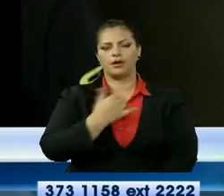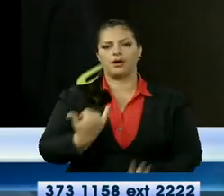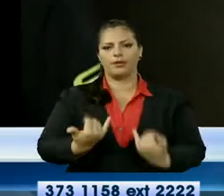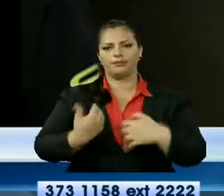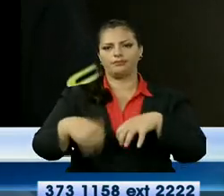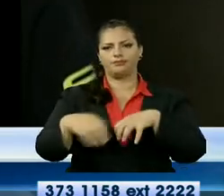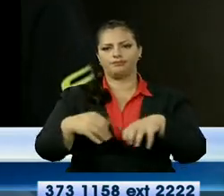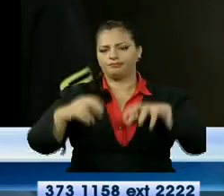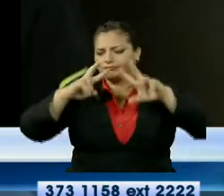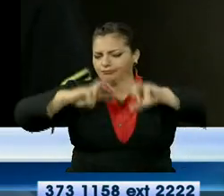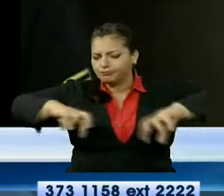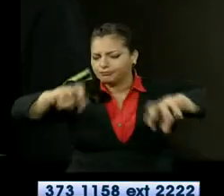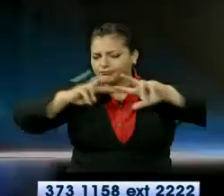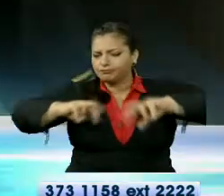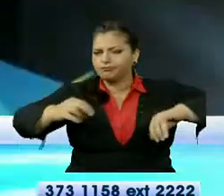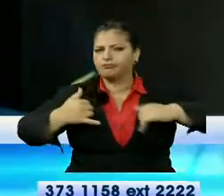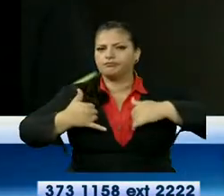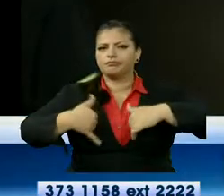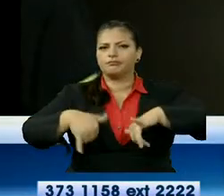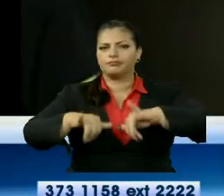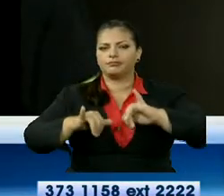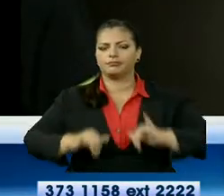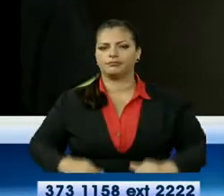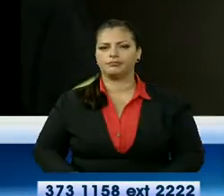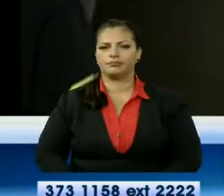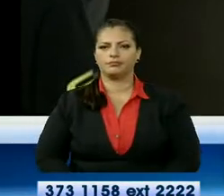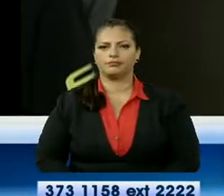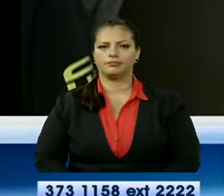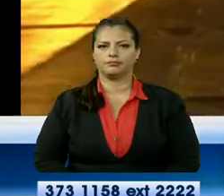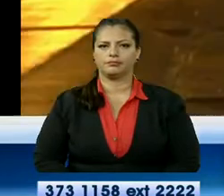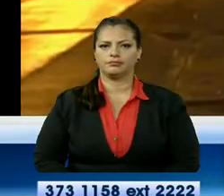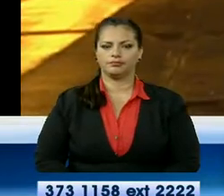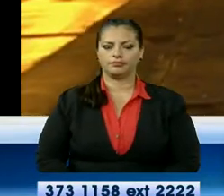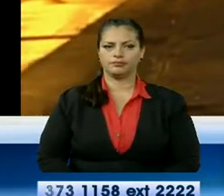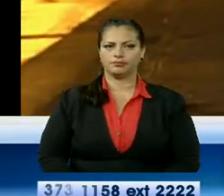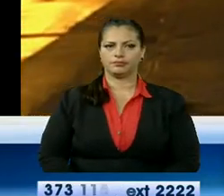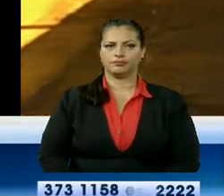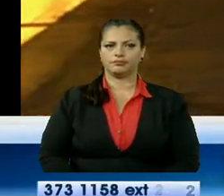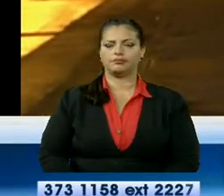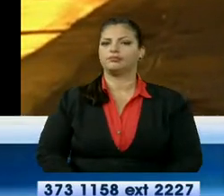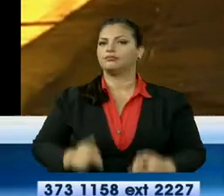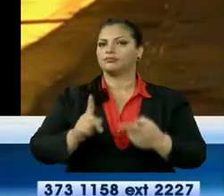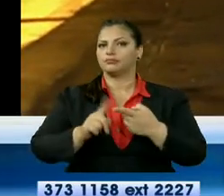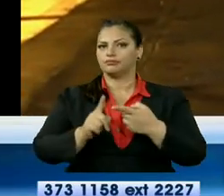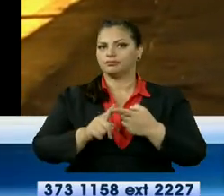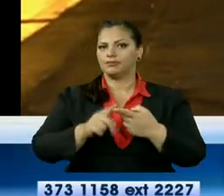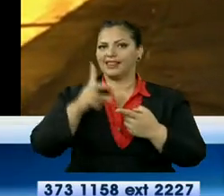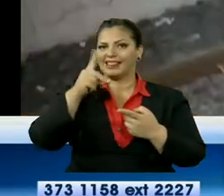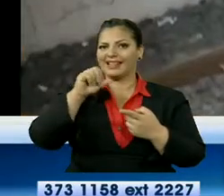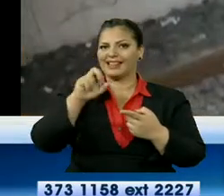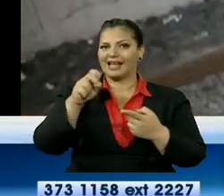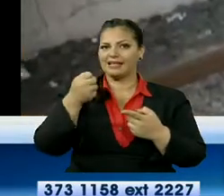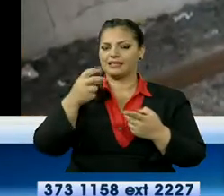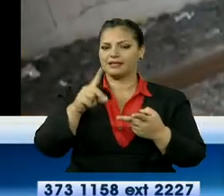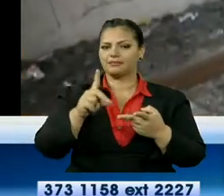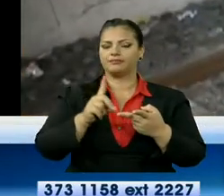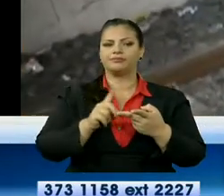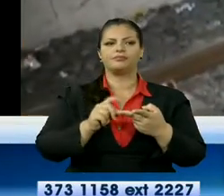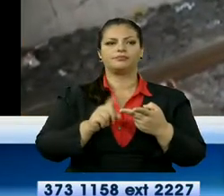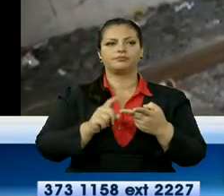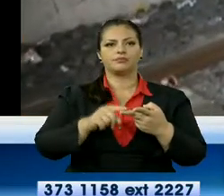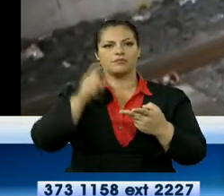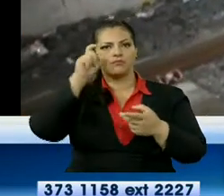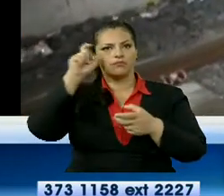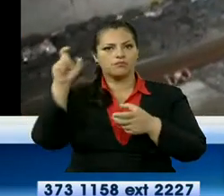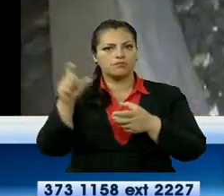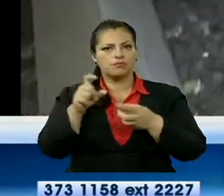con la investigación. Es lo único que les podemos manifestar hasta el momento. Fiscalía, Criminalística y DINASED realizaron los peritajes de